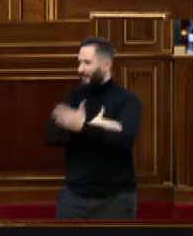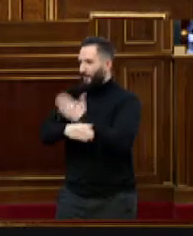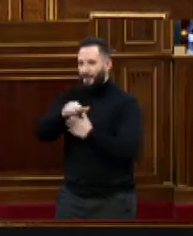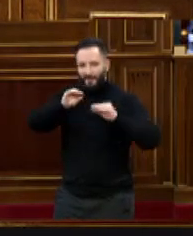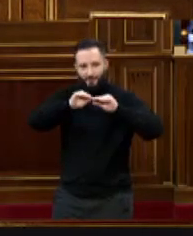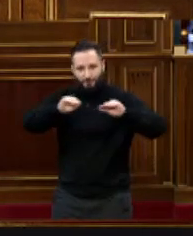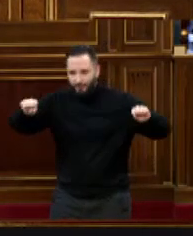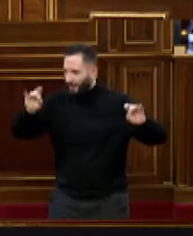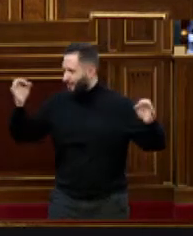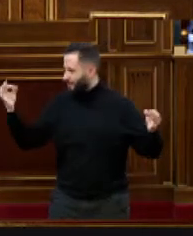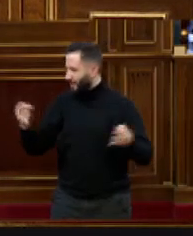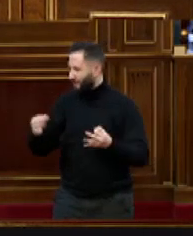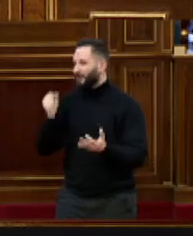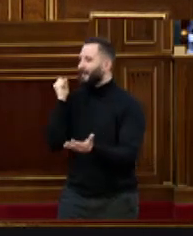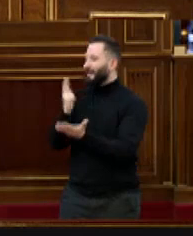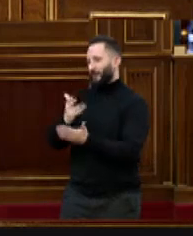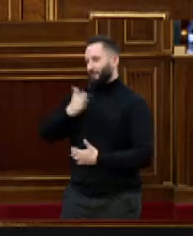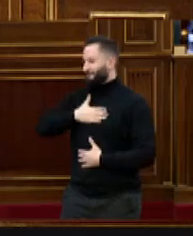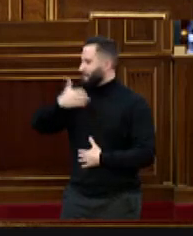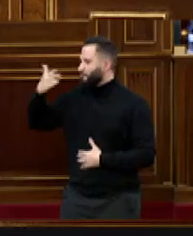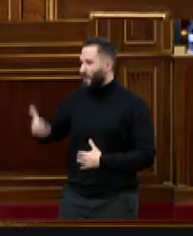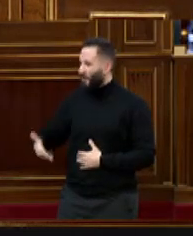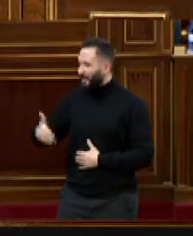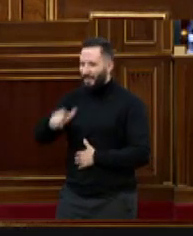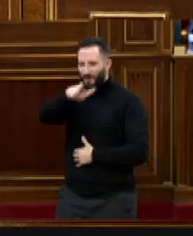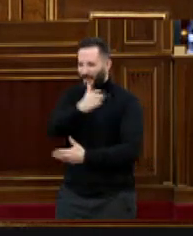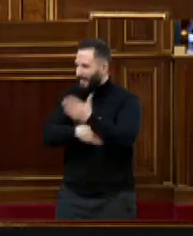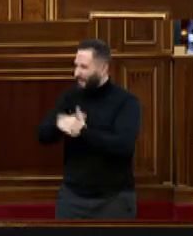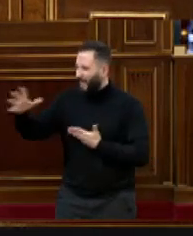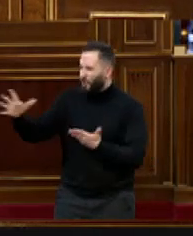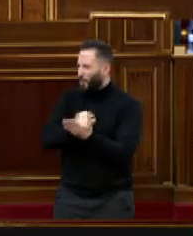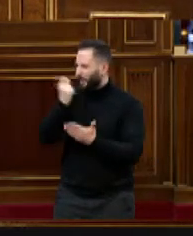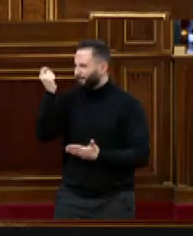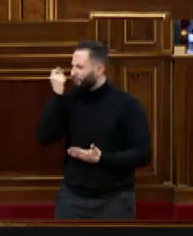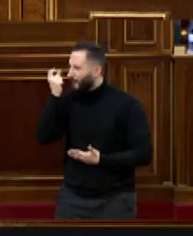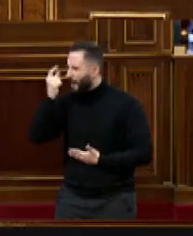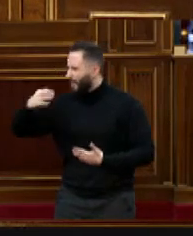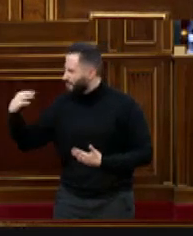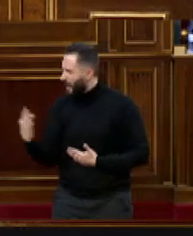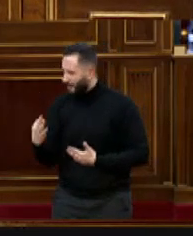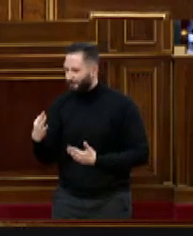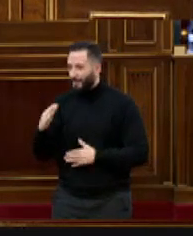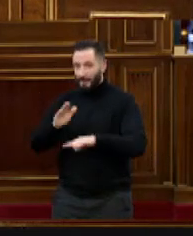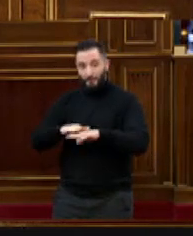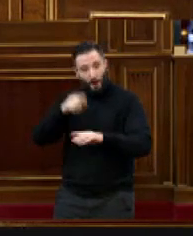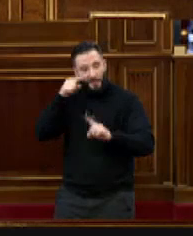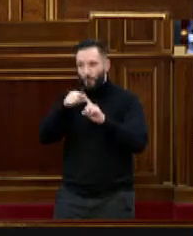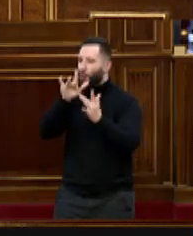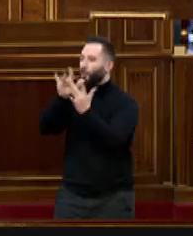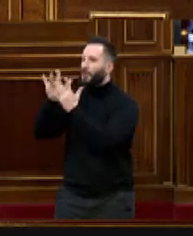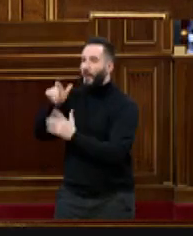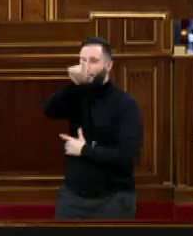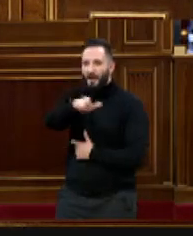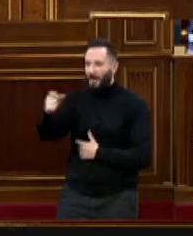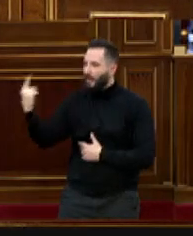lo cual es un reto importantísimo que implica también una adaptación y un tratamiento personal de cada persona cada persona